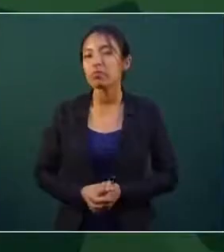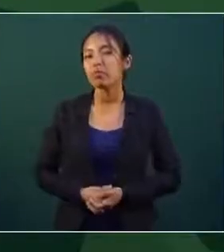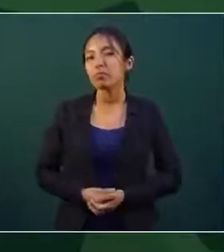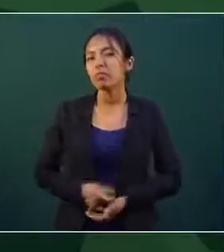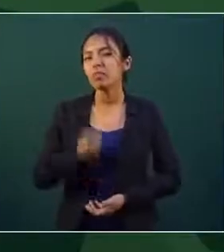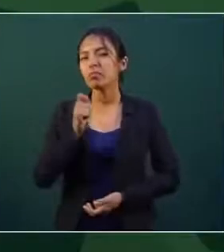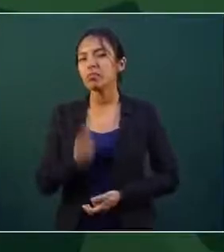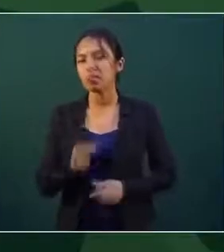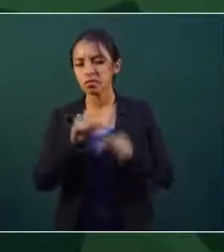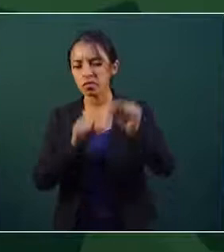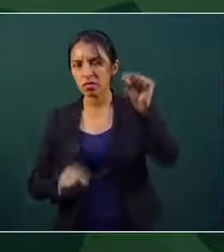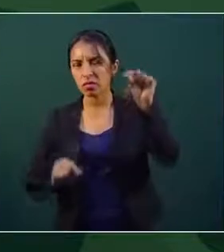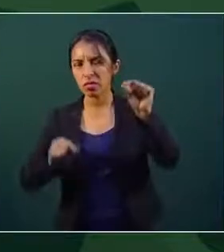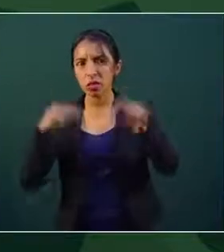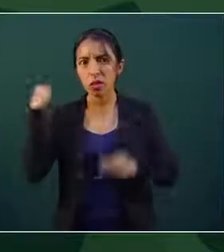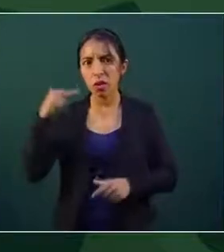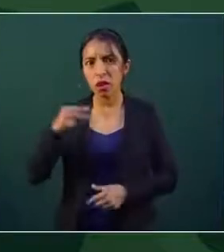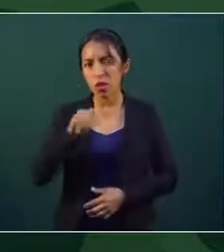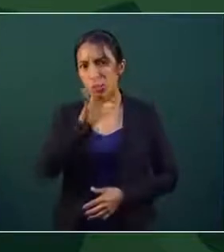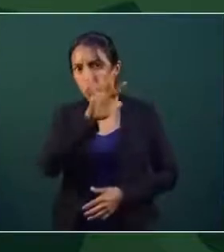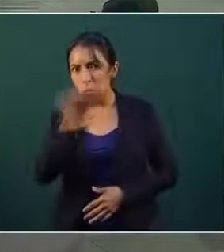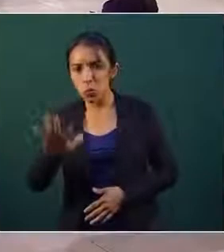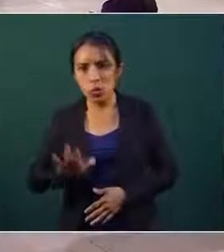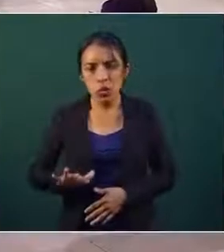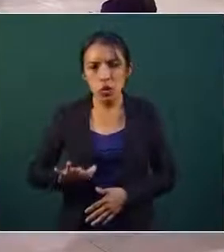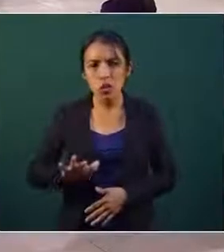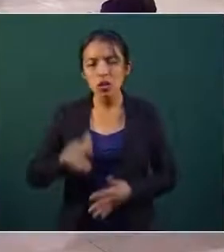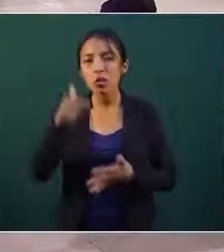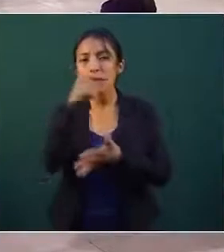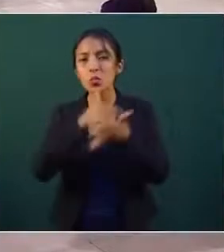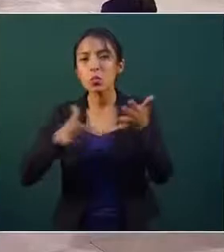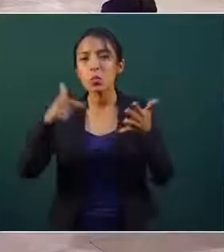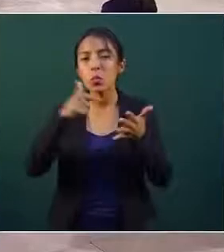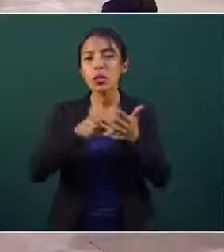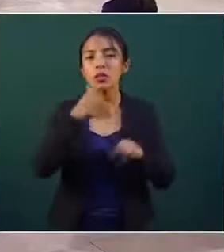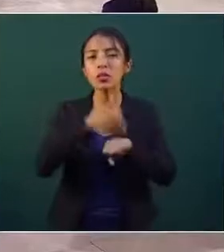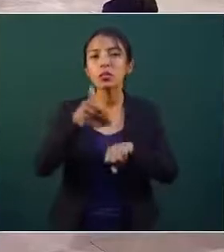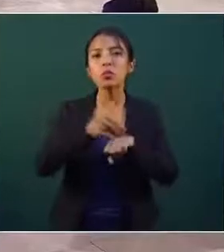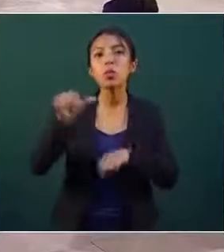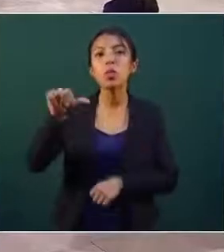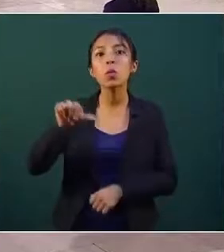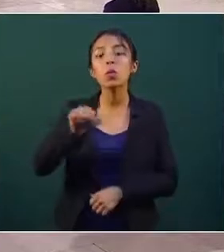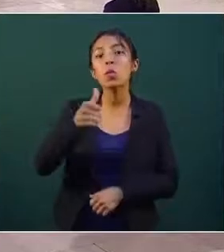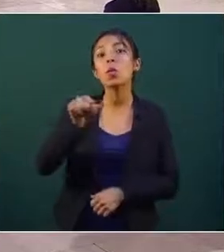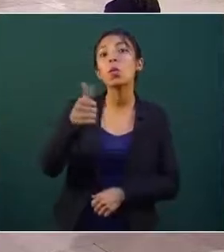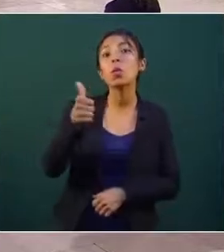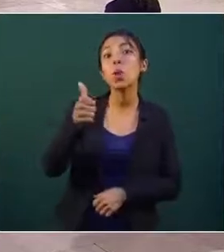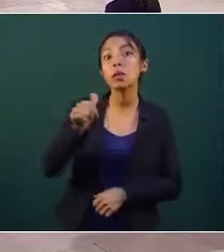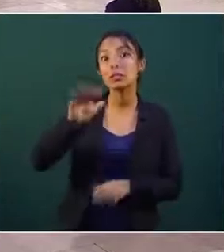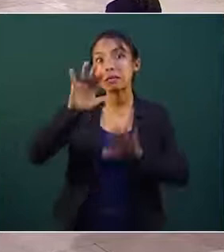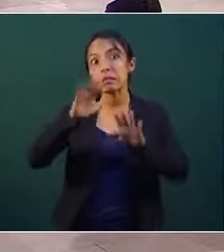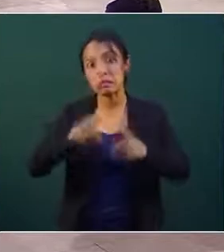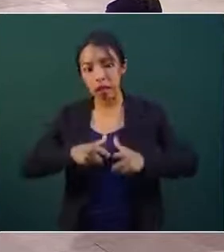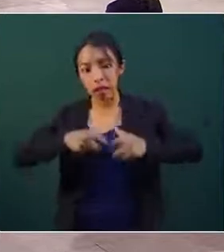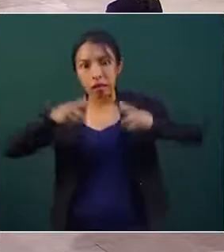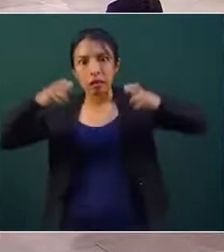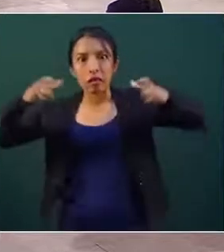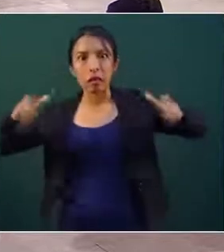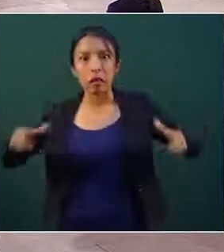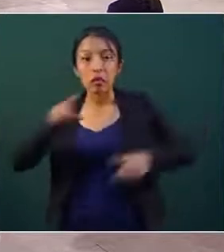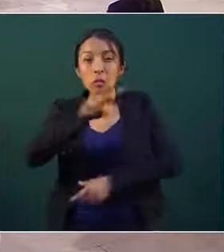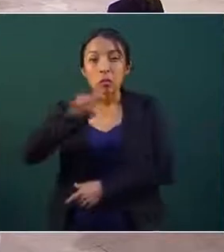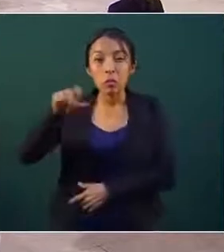ocupa el 11º lugar en lo que se refiere a extensión territorial. Tiene 212